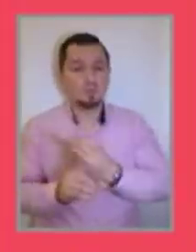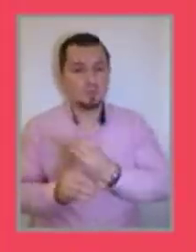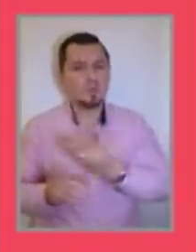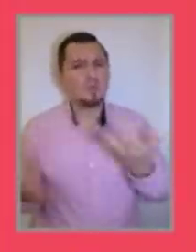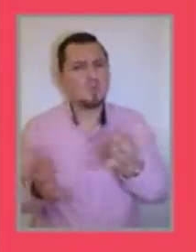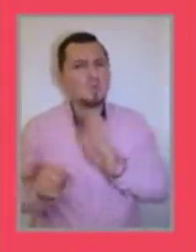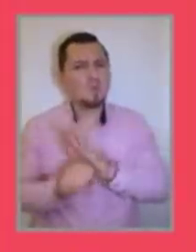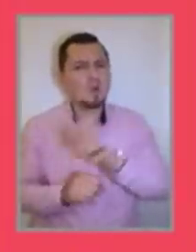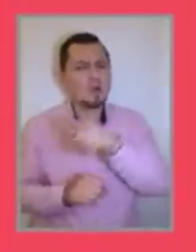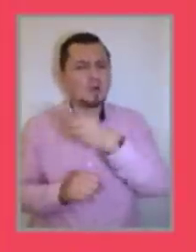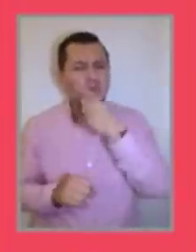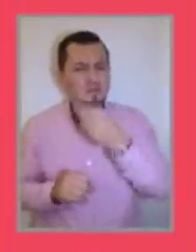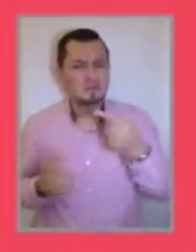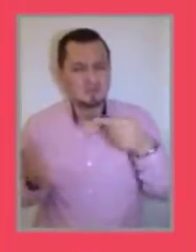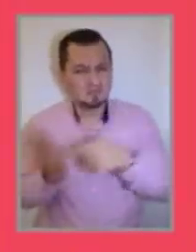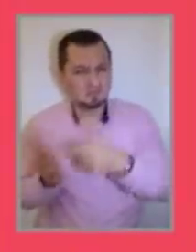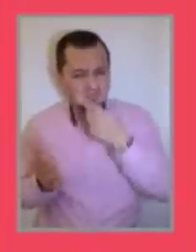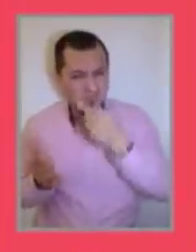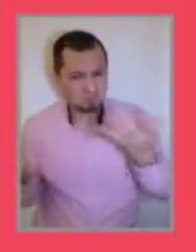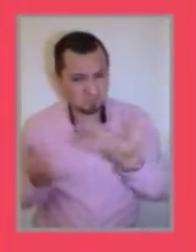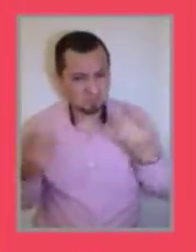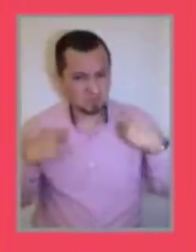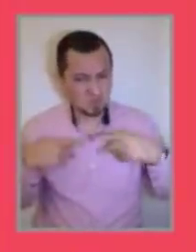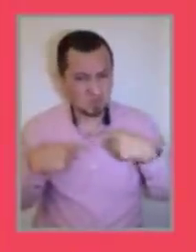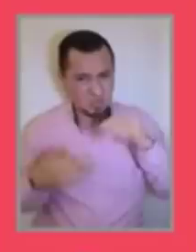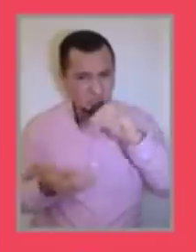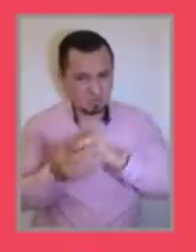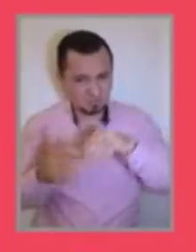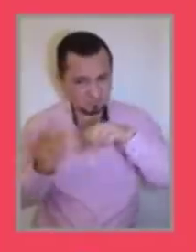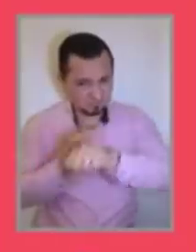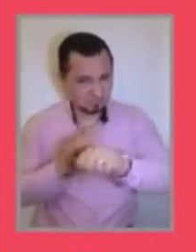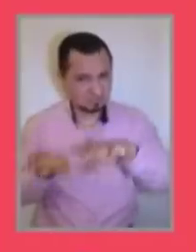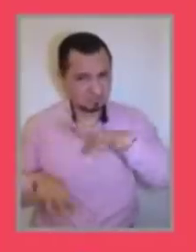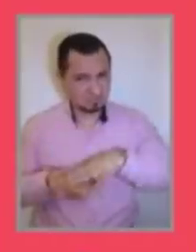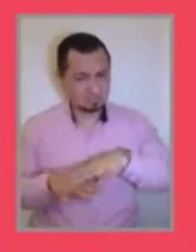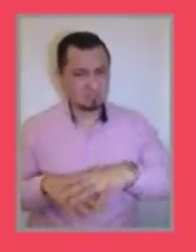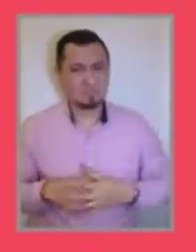vez que usted mismo señaló cuando un juez no vinculó a proceso a este sujeto?